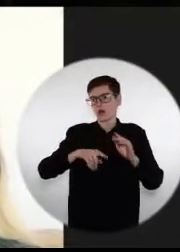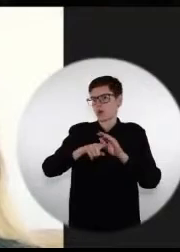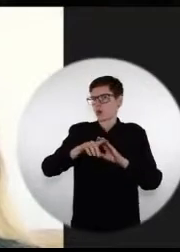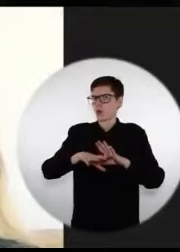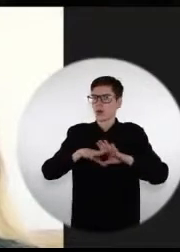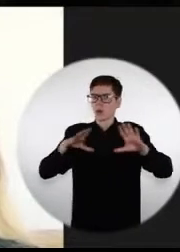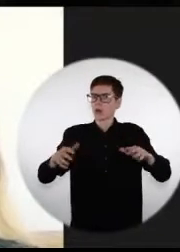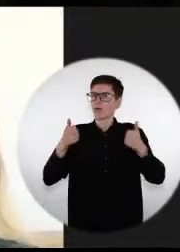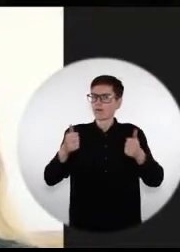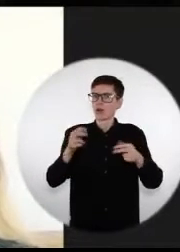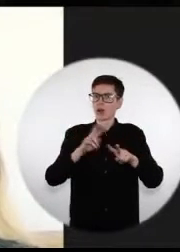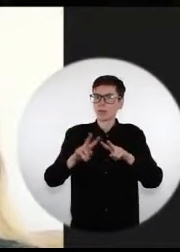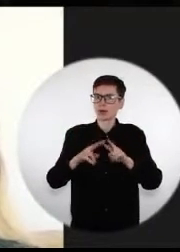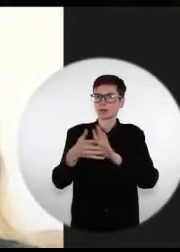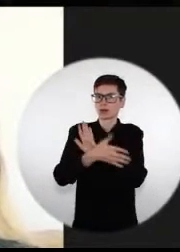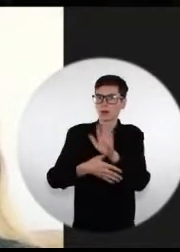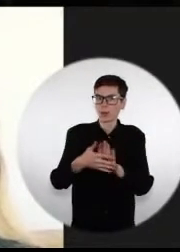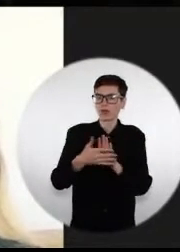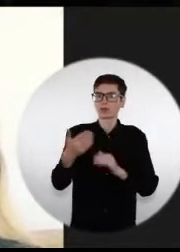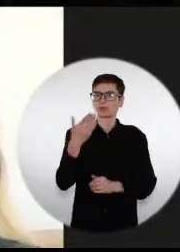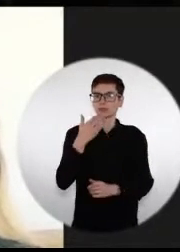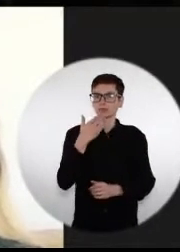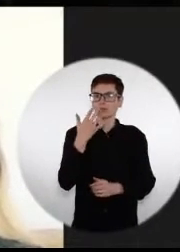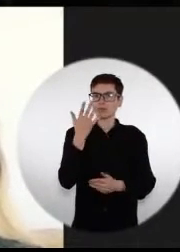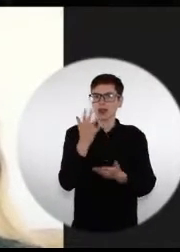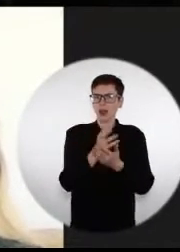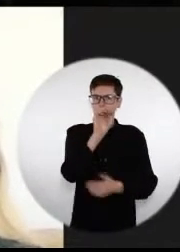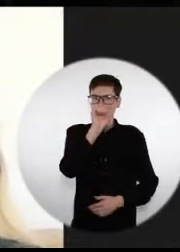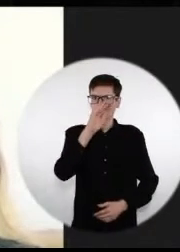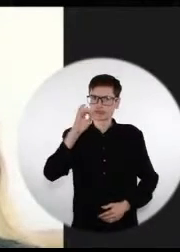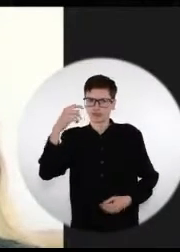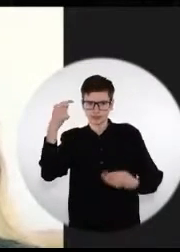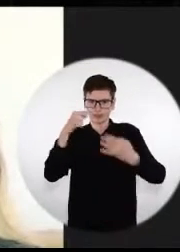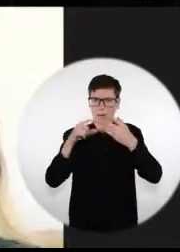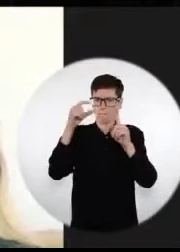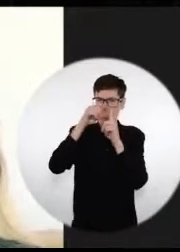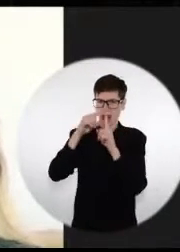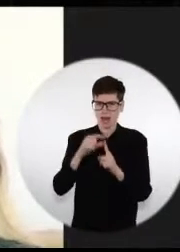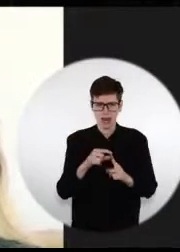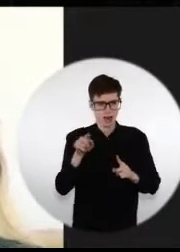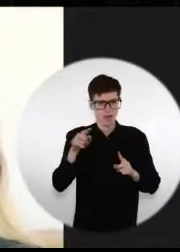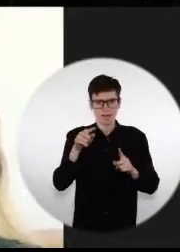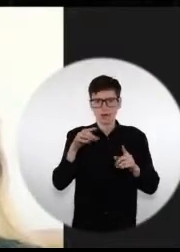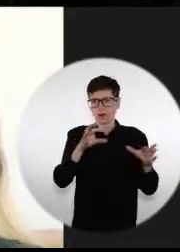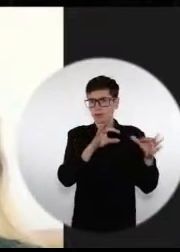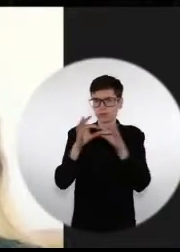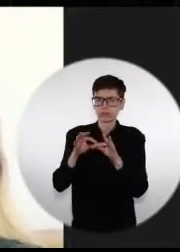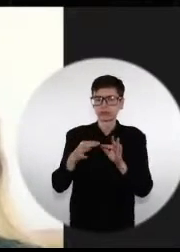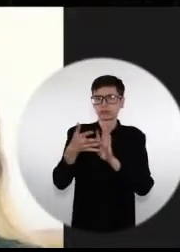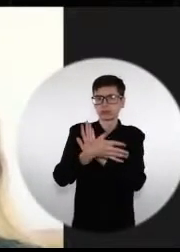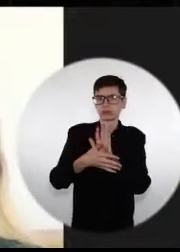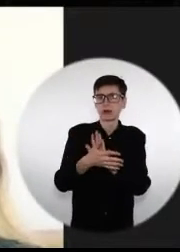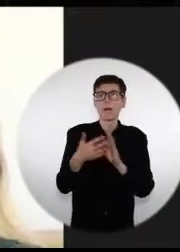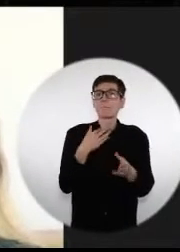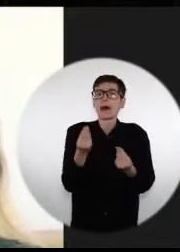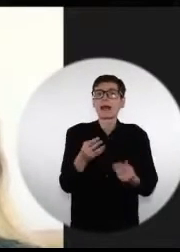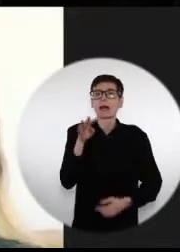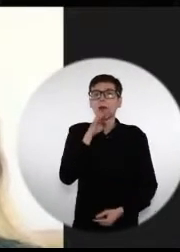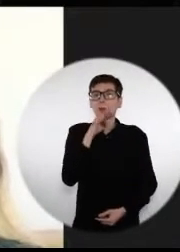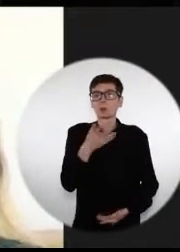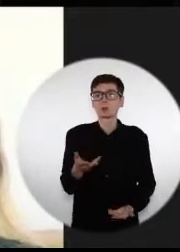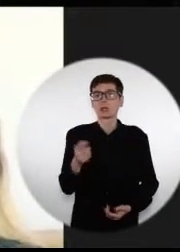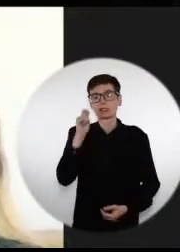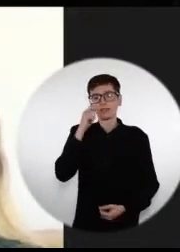o cosas súper espirituales los testigos de jehova son seco para hacer todo lengua de señas de hecho tienen un glosario